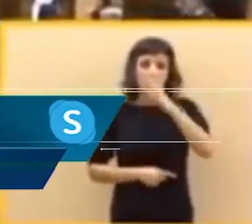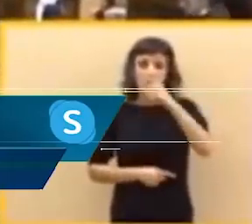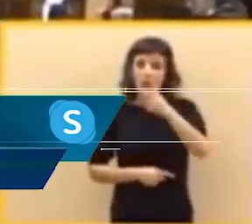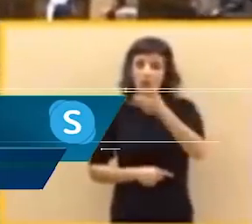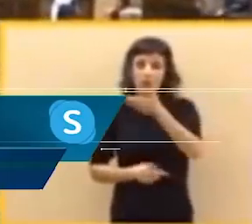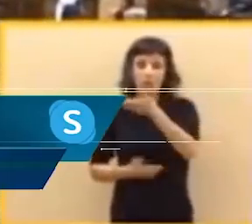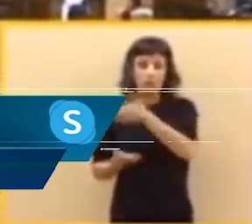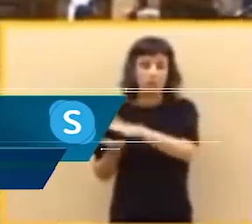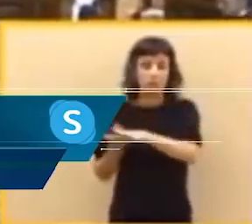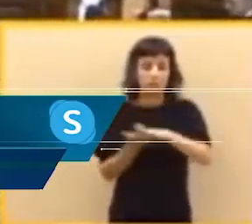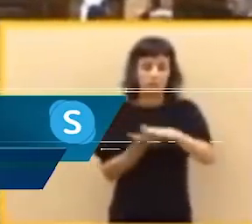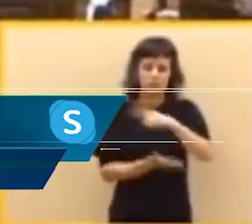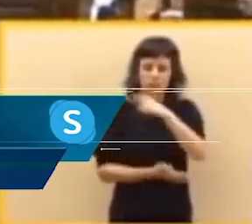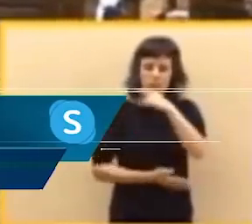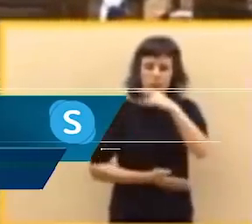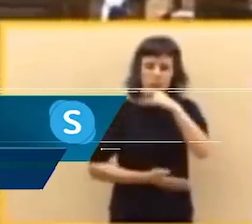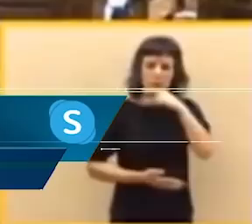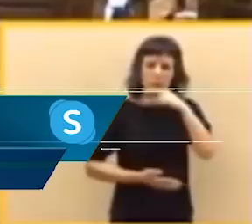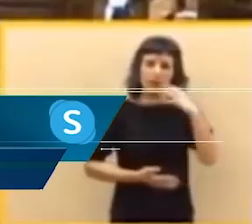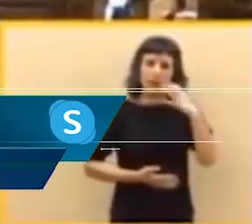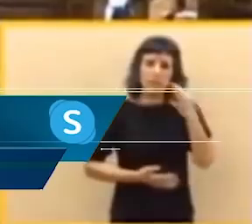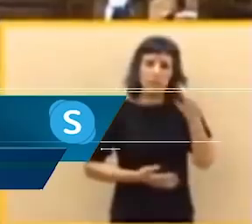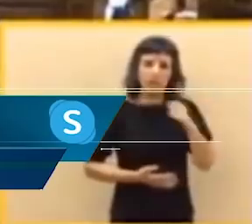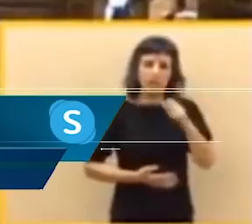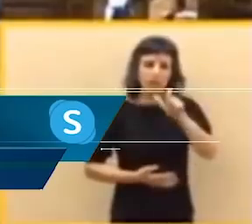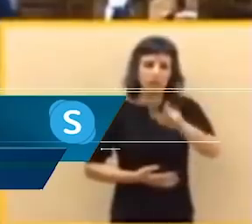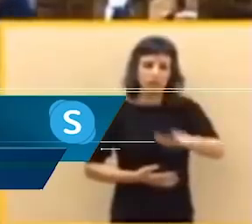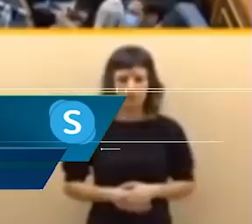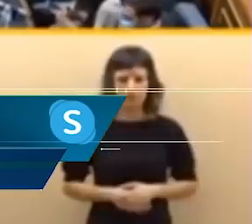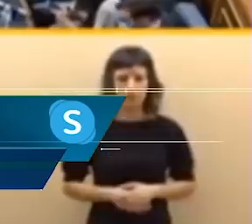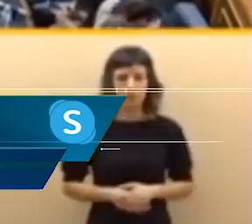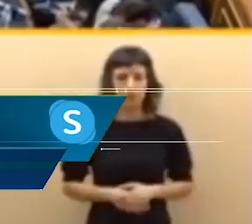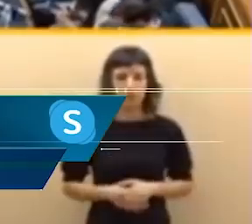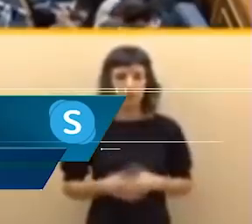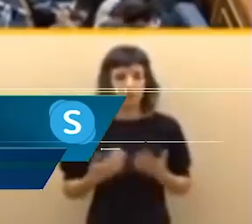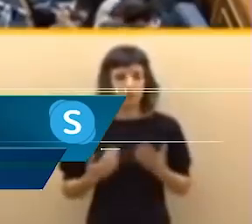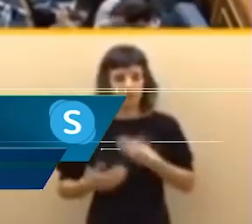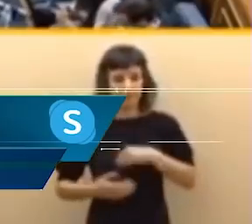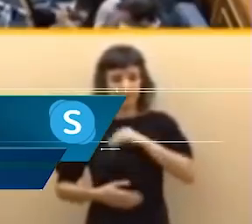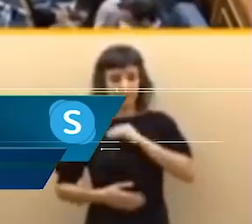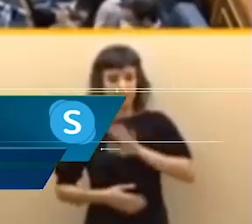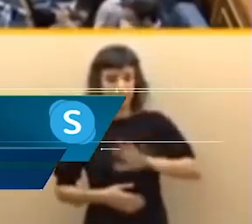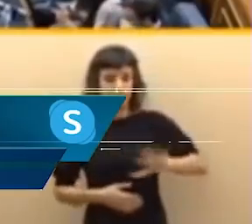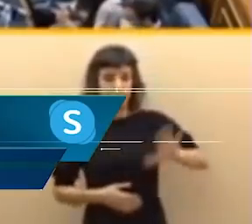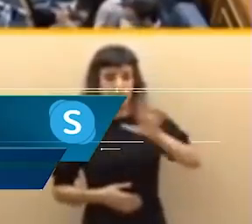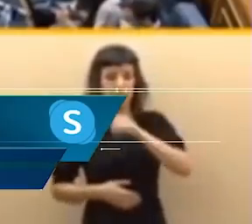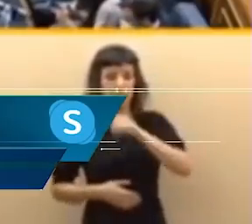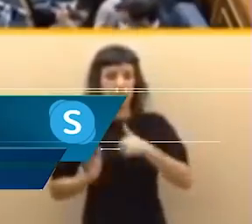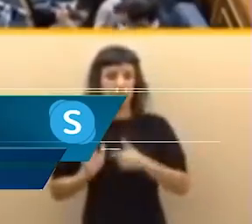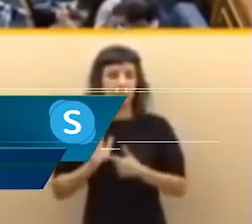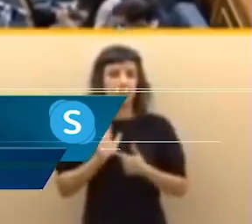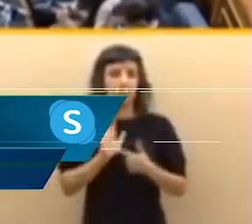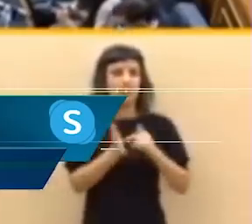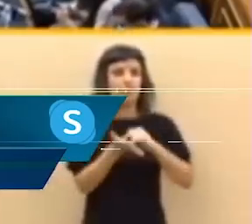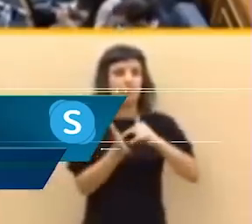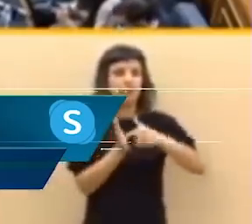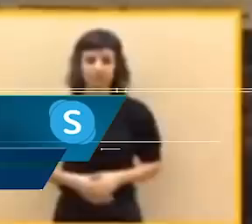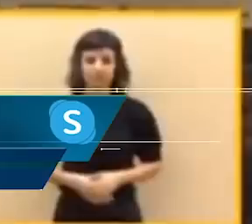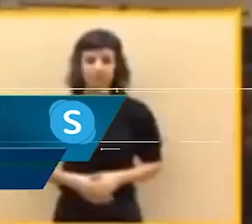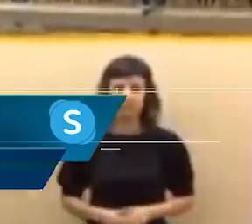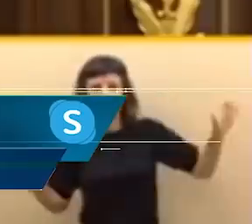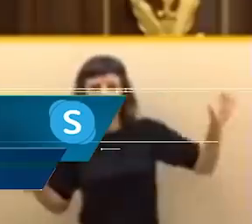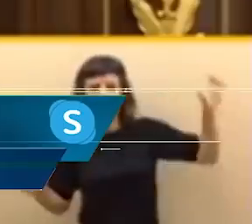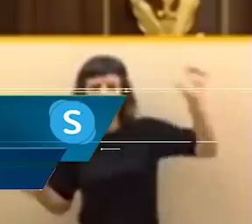tu grupo y entonces la mayoría absoluta está a favor de pedro sánchez que son los que quieren resistir como sea y hasta cuando sea